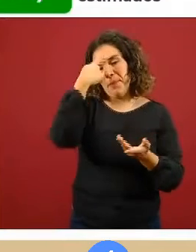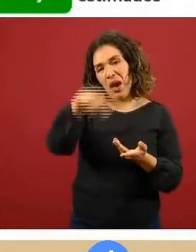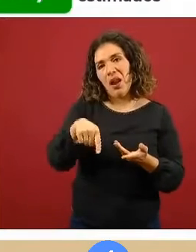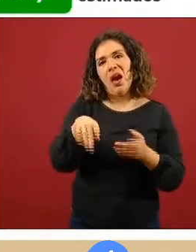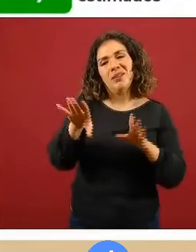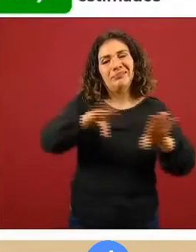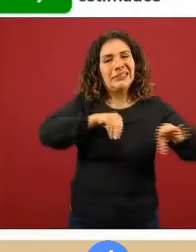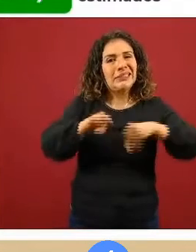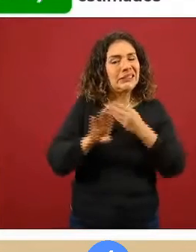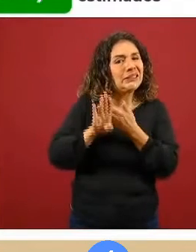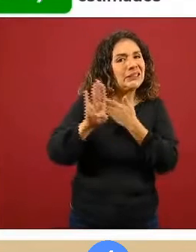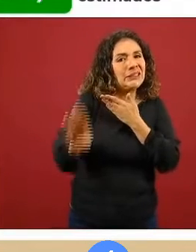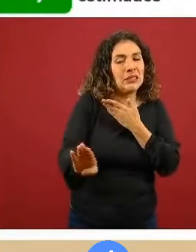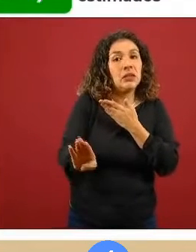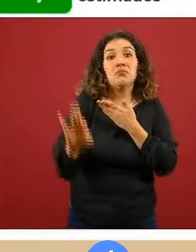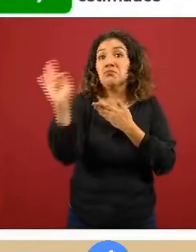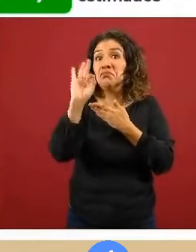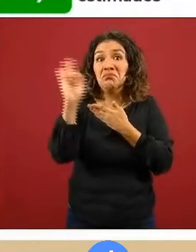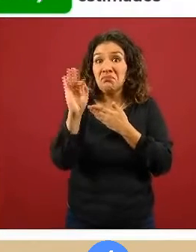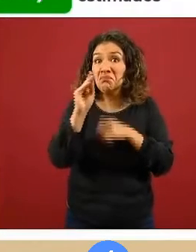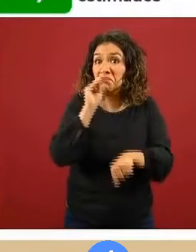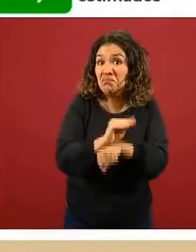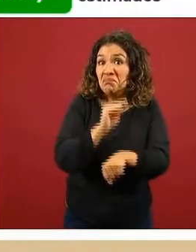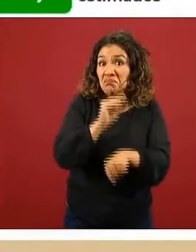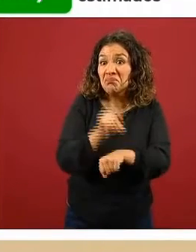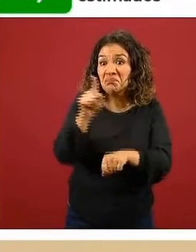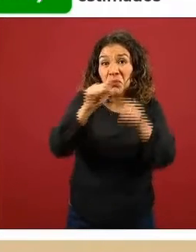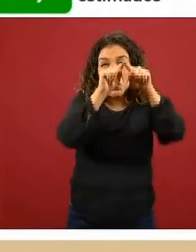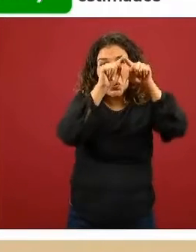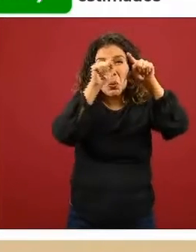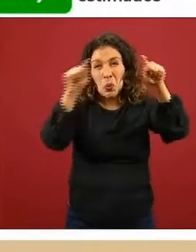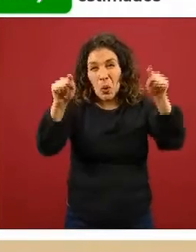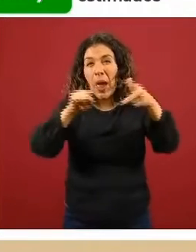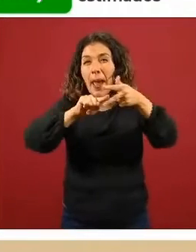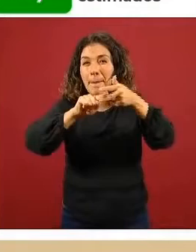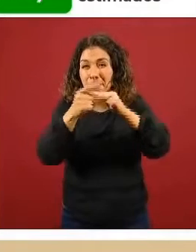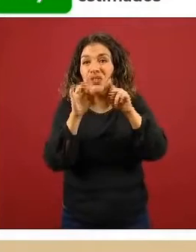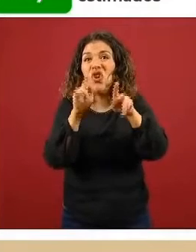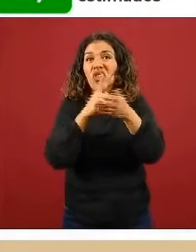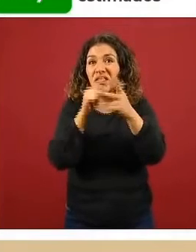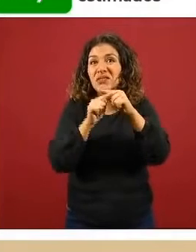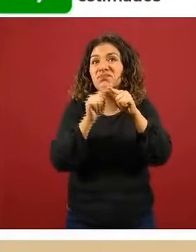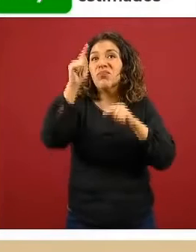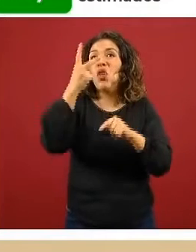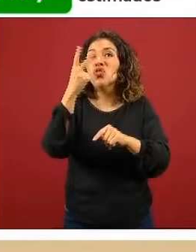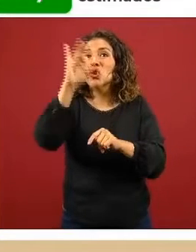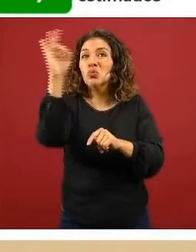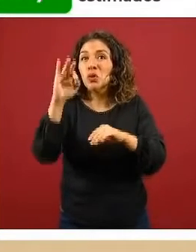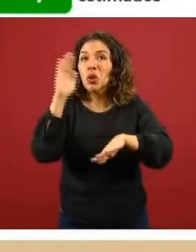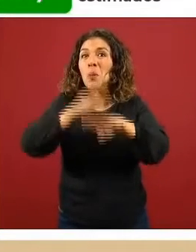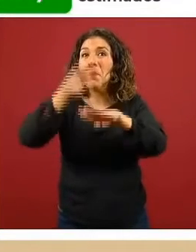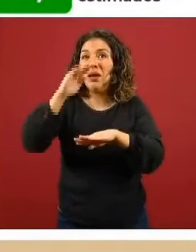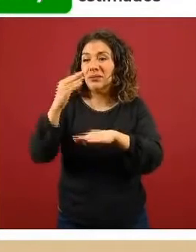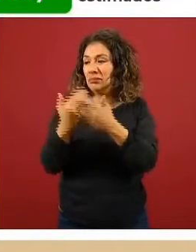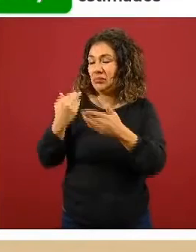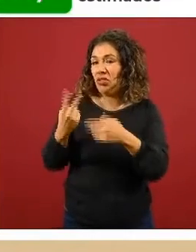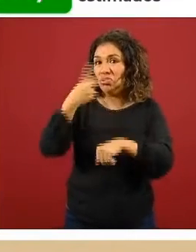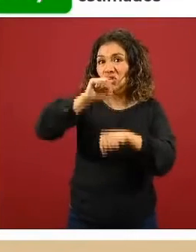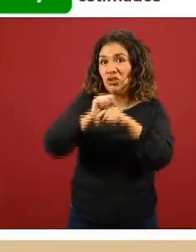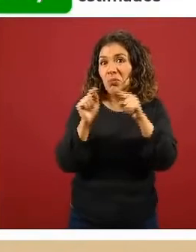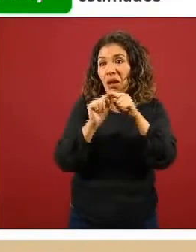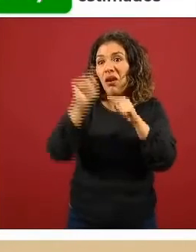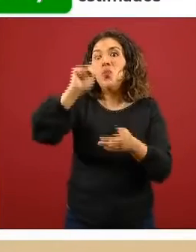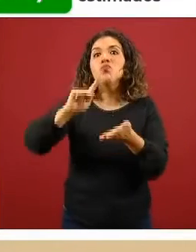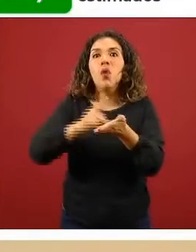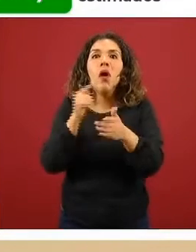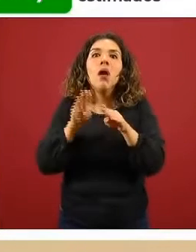de contagios, porque si no, esta meseta que estamos viendo que ya tiene una elevación de más 2% en las últimas 2 semanas,